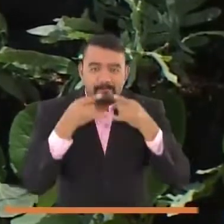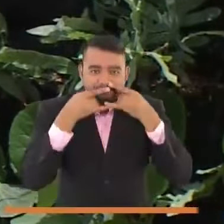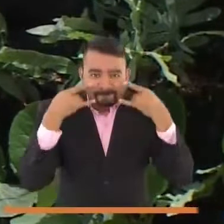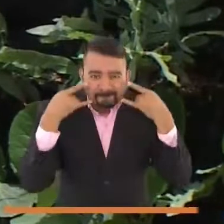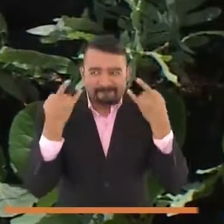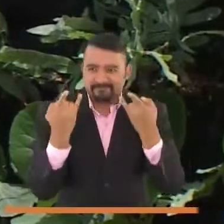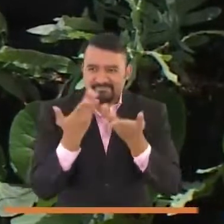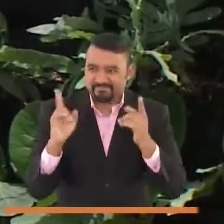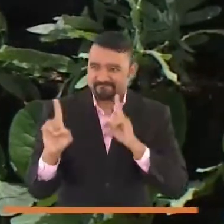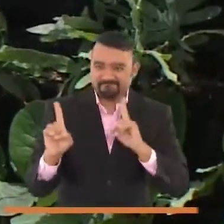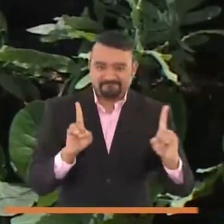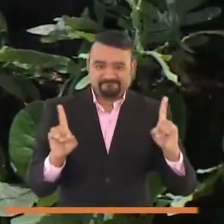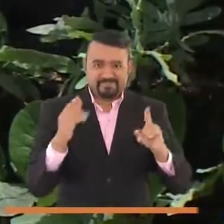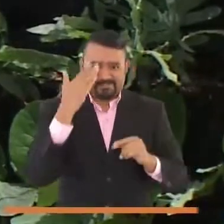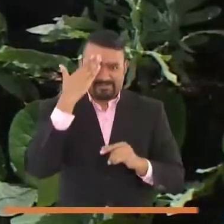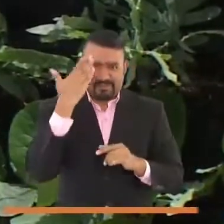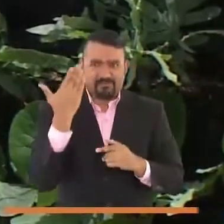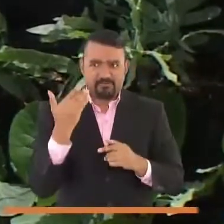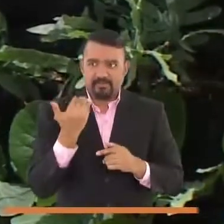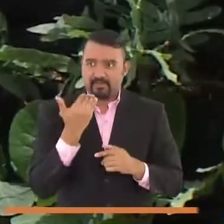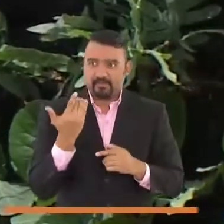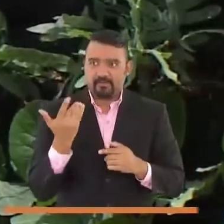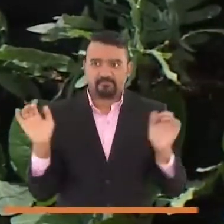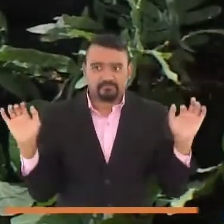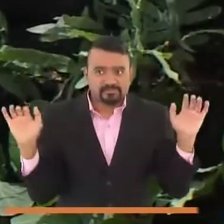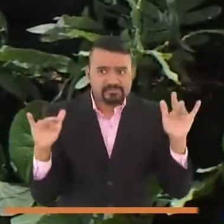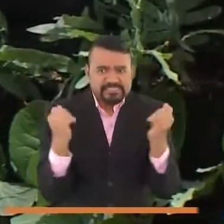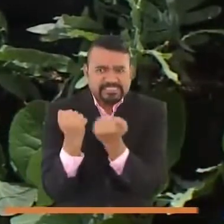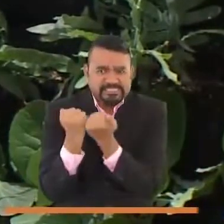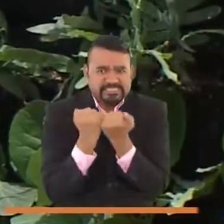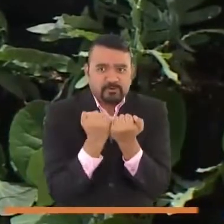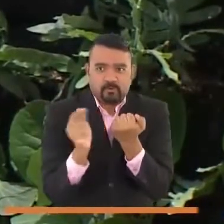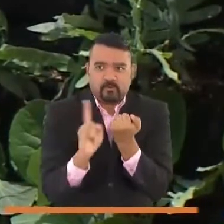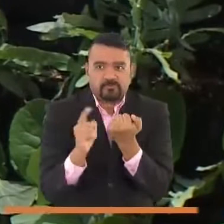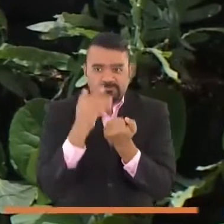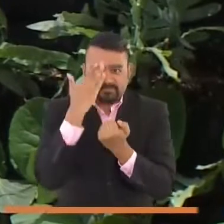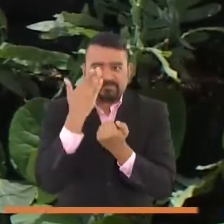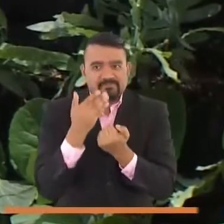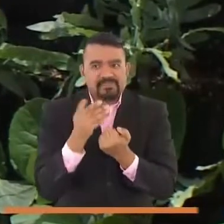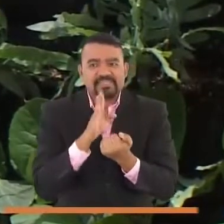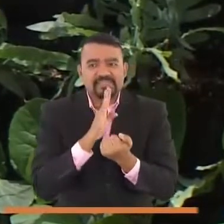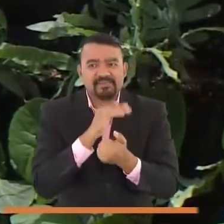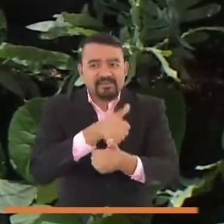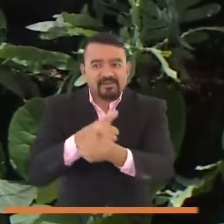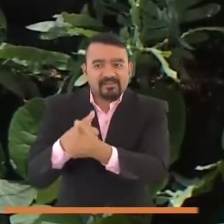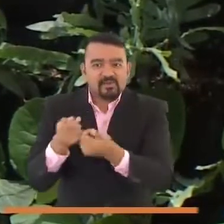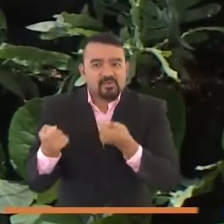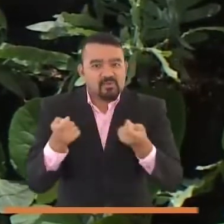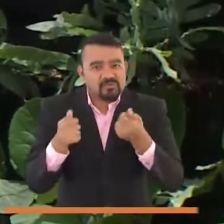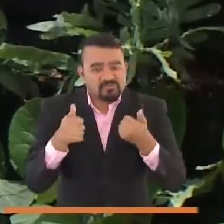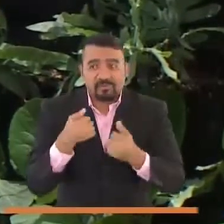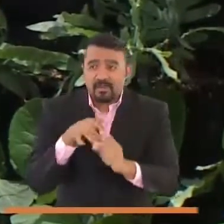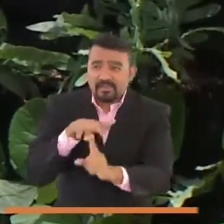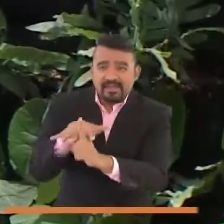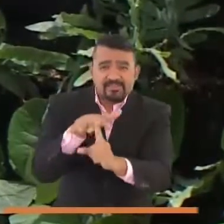pasaje guardando la distancia, usando el tapabocas, siendo muy cuidadosos para no enfermarnos y enfermar